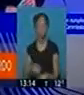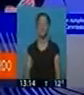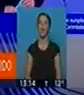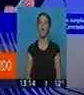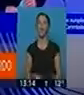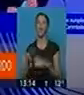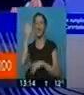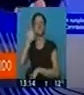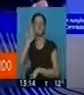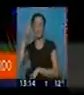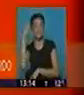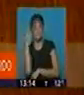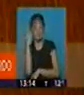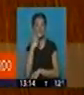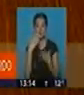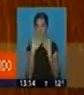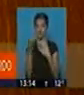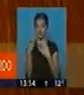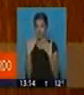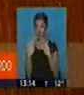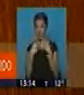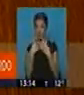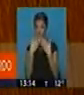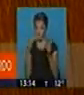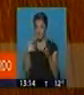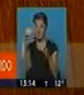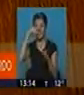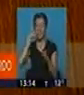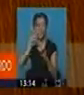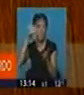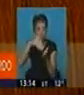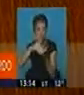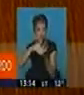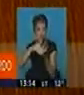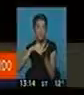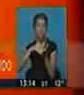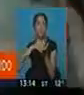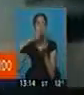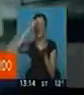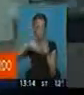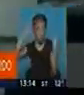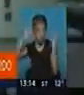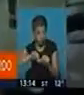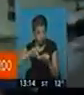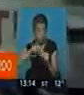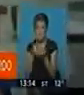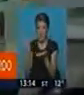las exportaciones podría agregar 7.000 millones de euros más al actual déficit del sector.